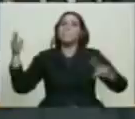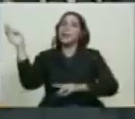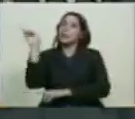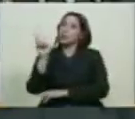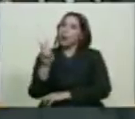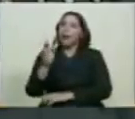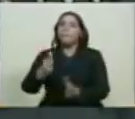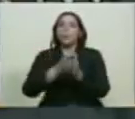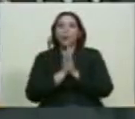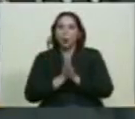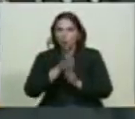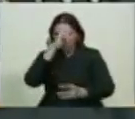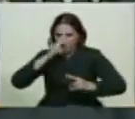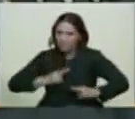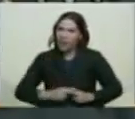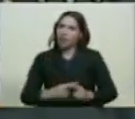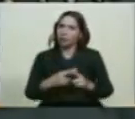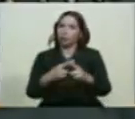con respeto,